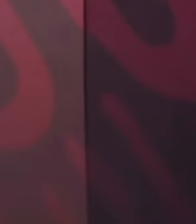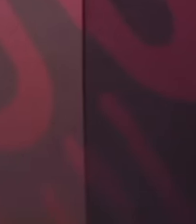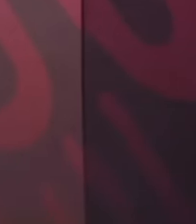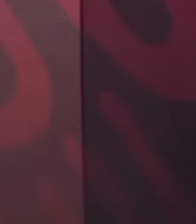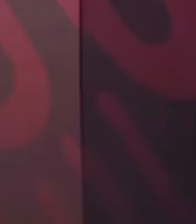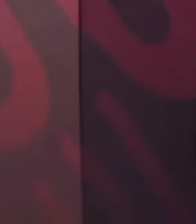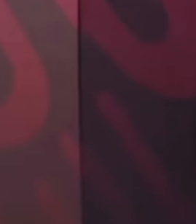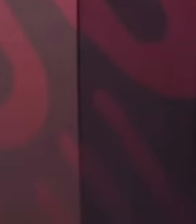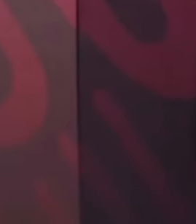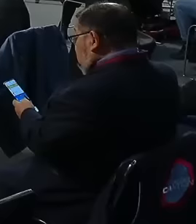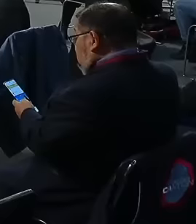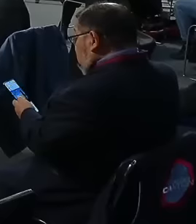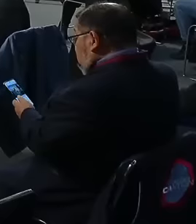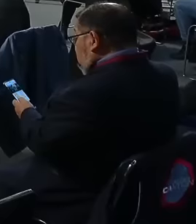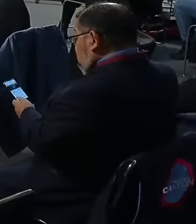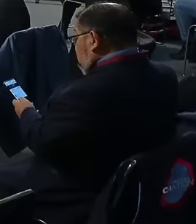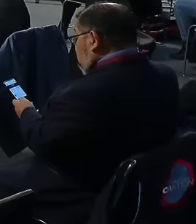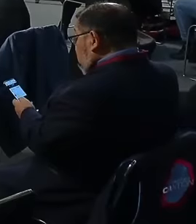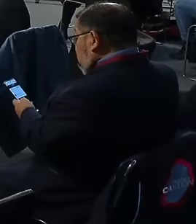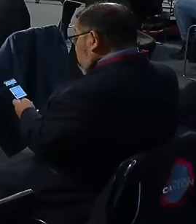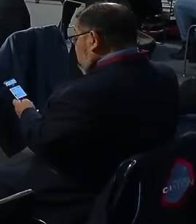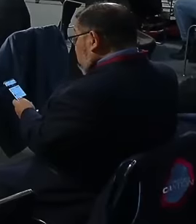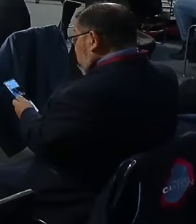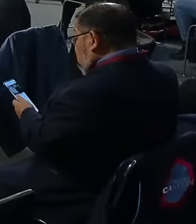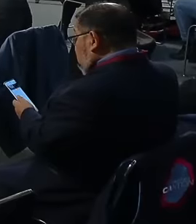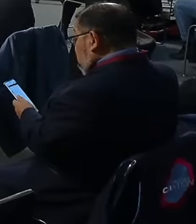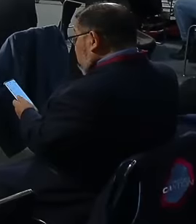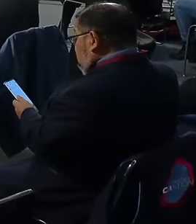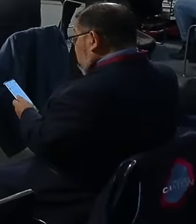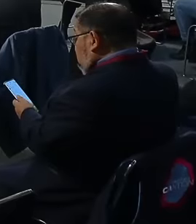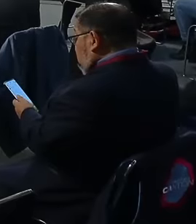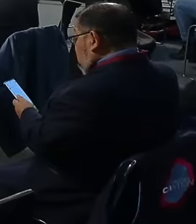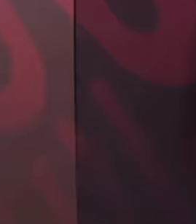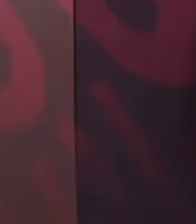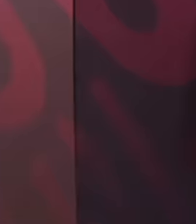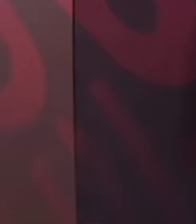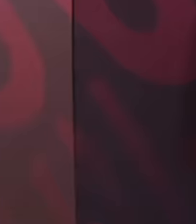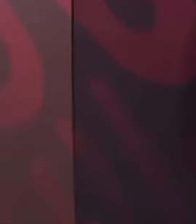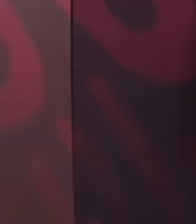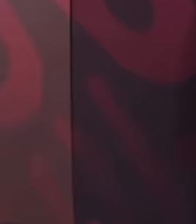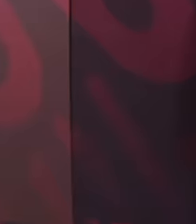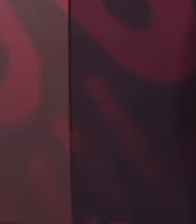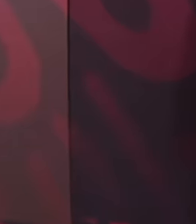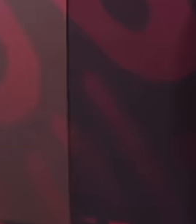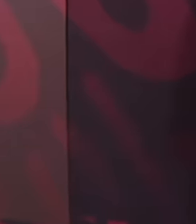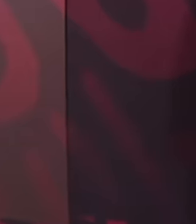reaccionario. Y siempre con la leyenda, ¿no? Goza tu voto, ¿cómo es?